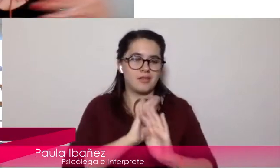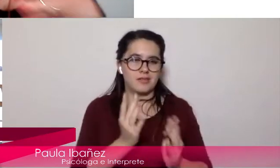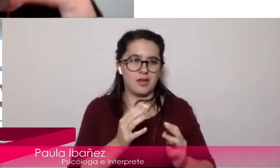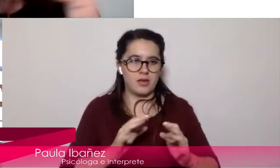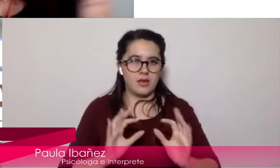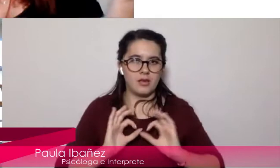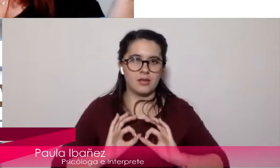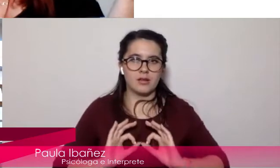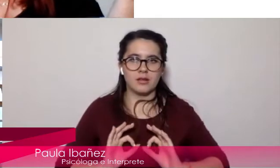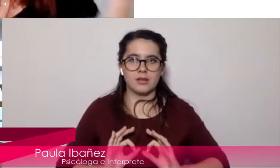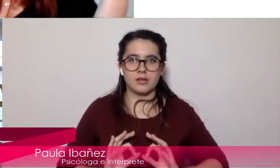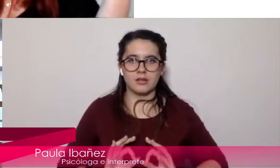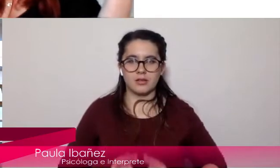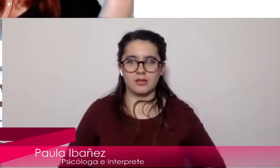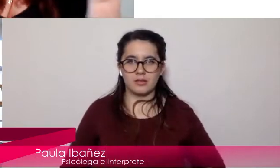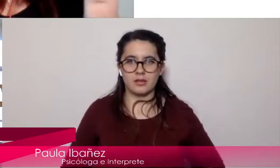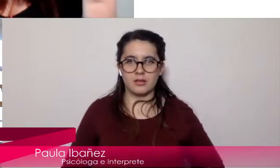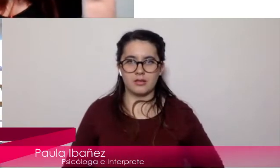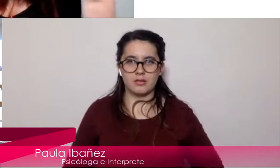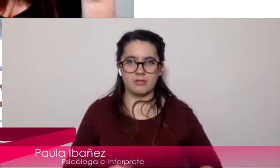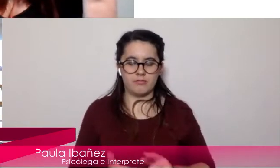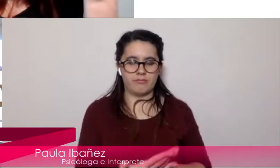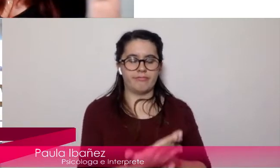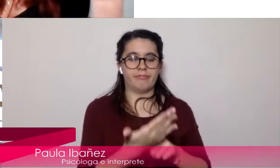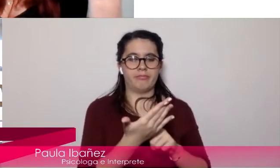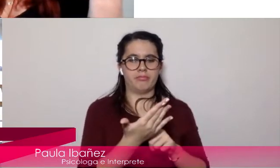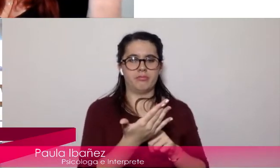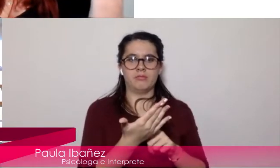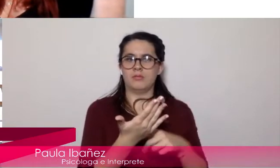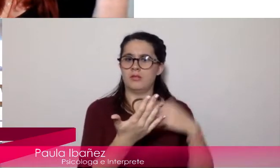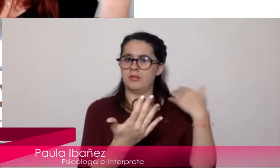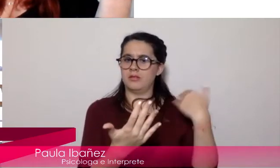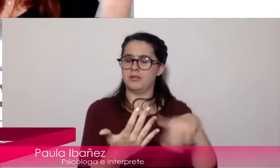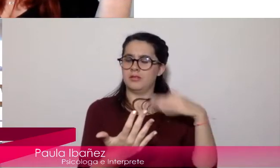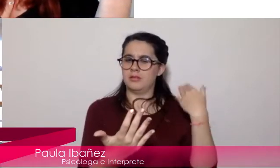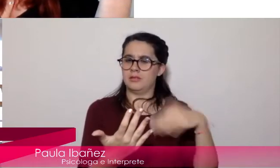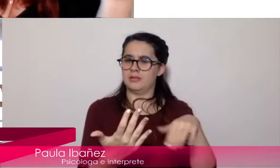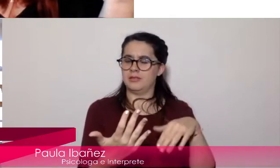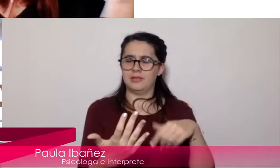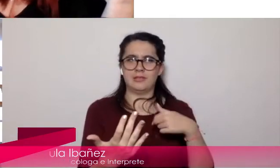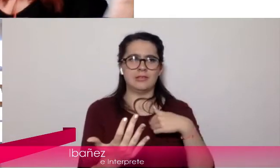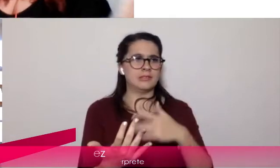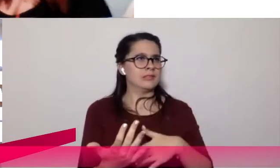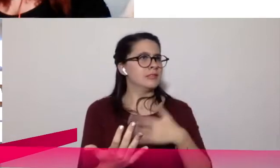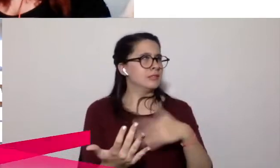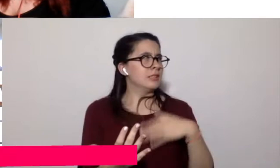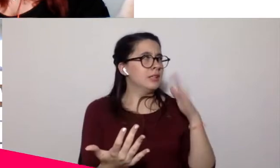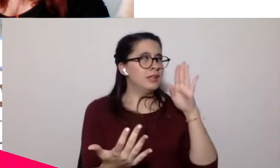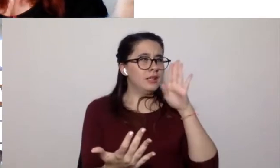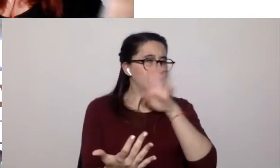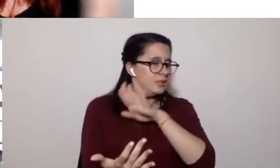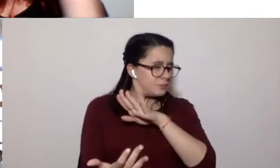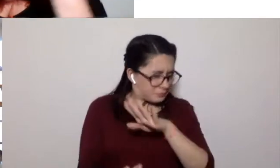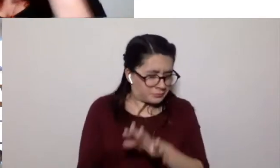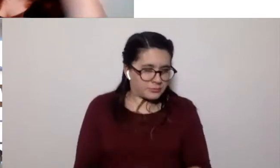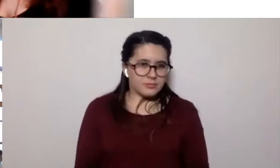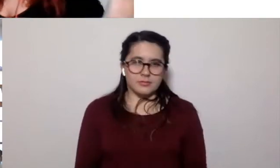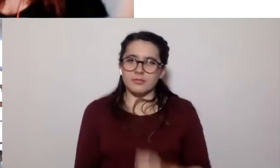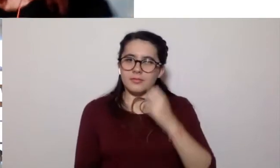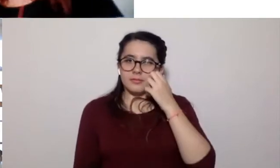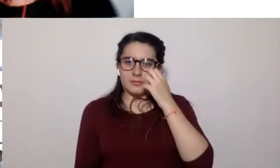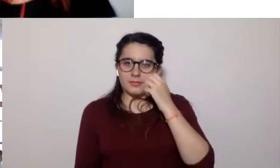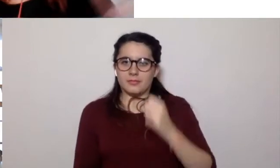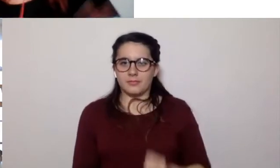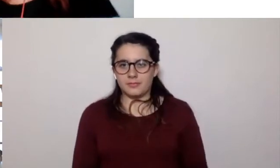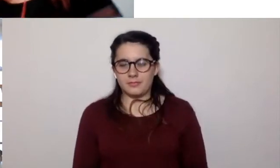la libreta en donde lo anotaste y dices, qué barbaridad, pero qué mal estaba, ¿no? Qué acelerada estaba, qué fatalista,